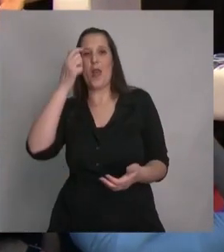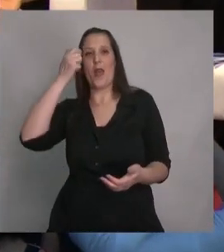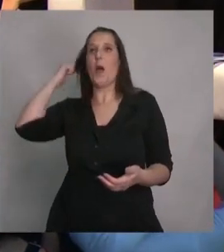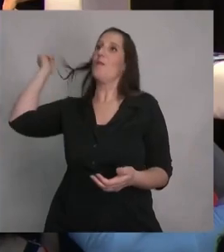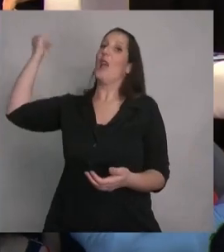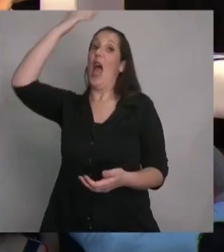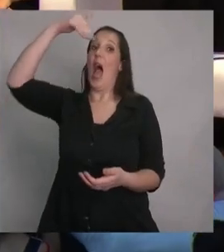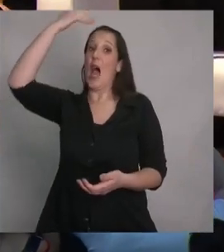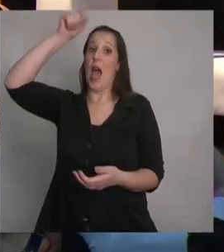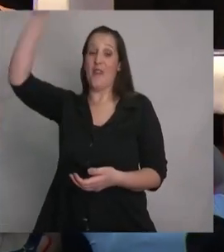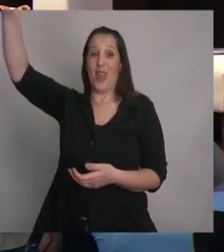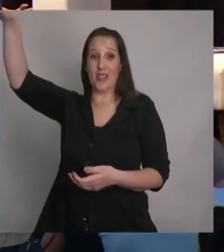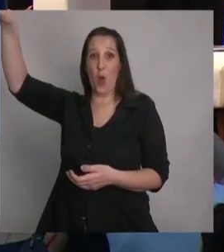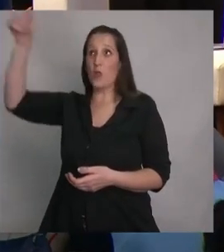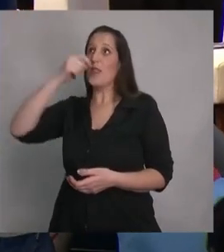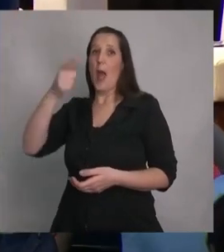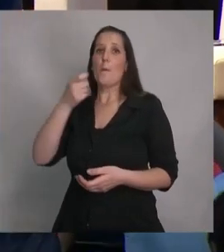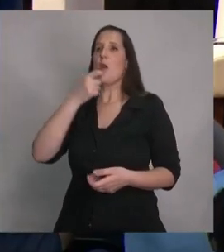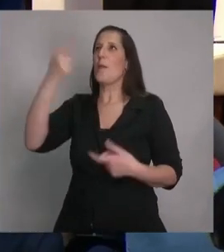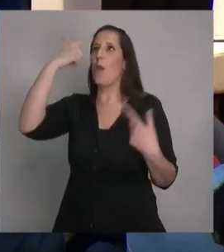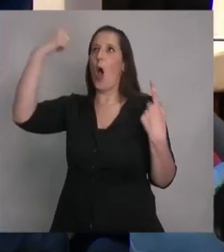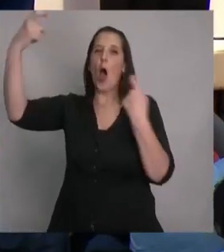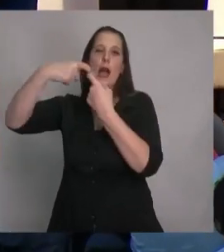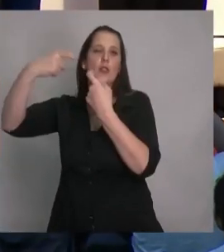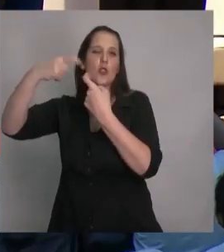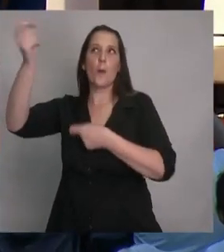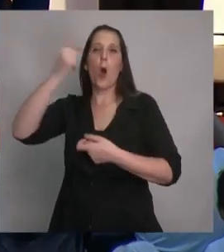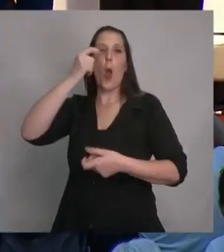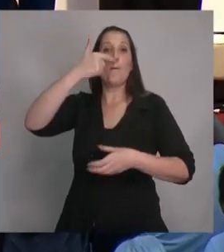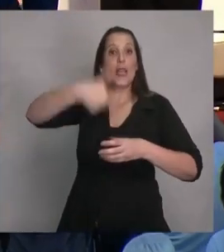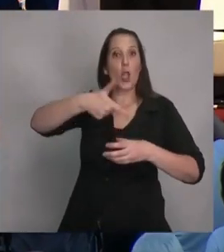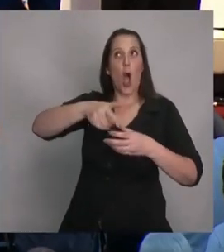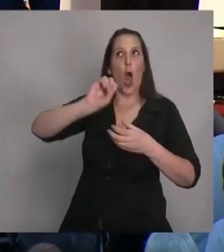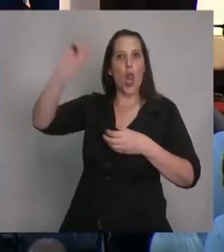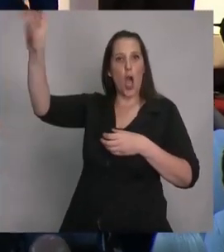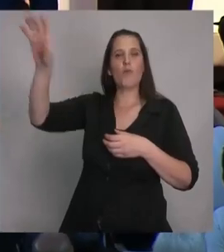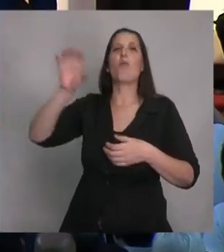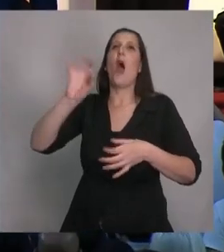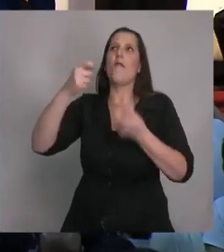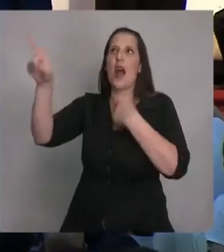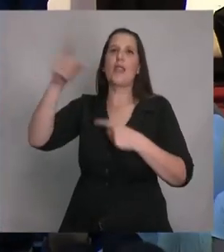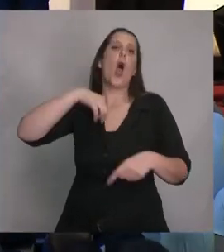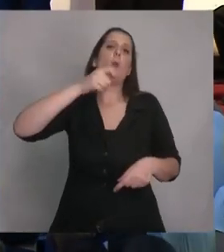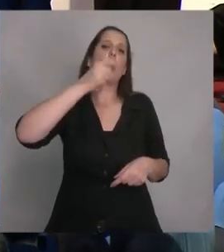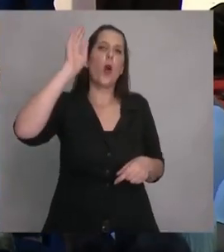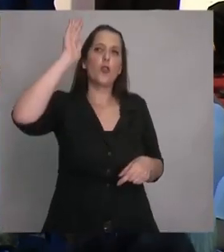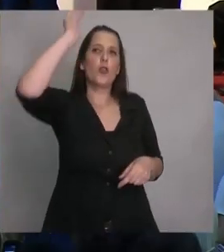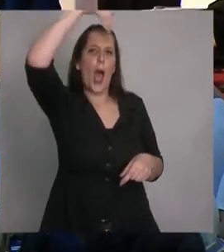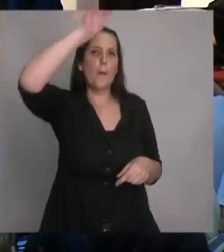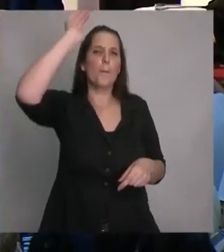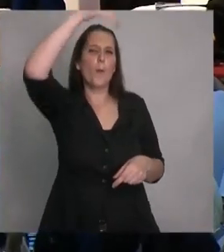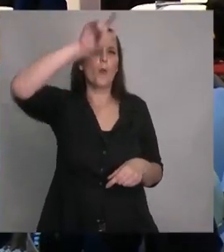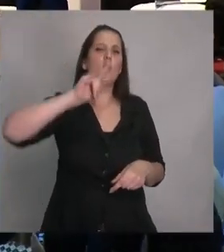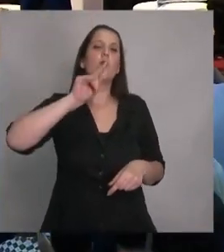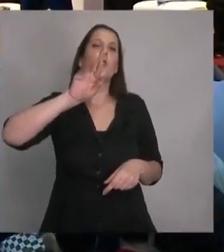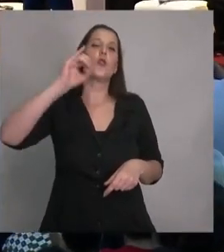sube el precio del petróleo o en una extraña alianza con Trump a ver si Trump negando el cambio climático puede